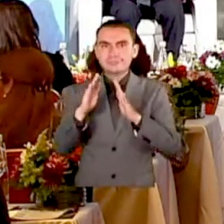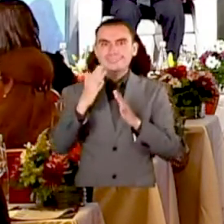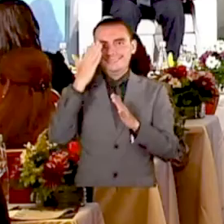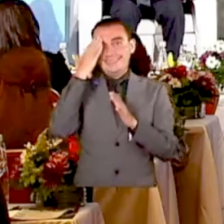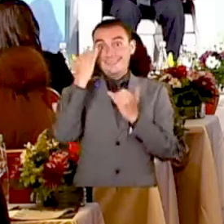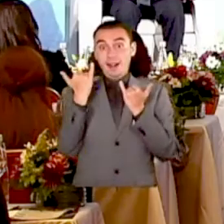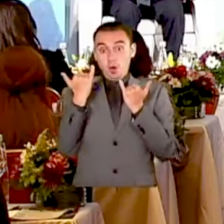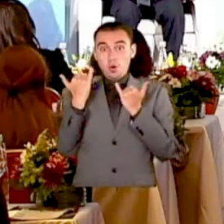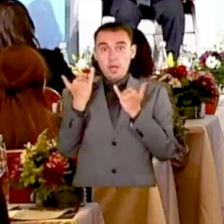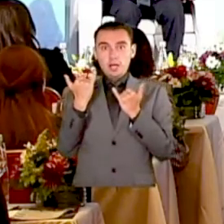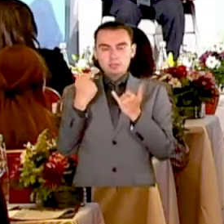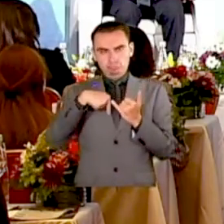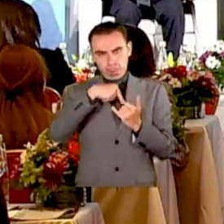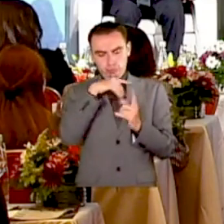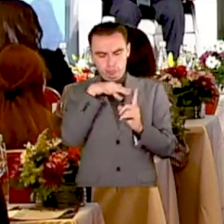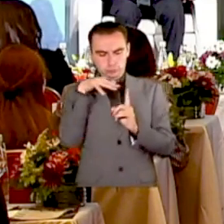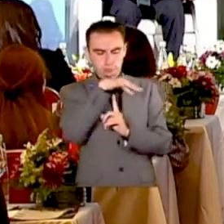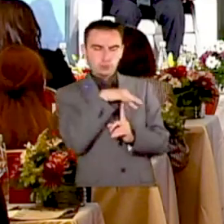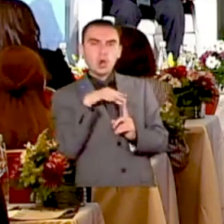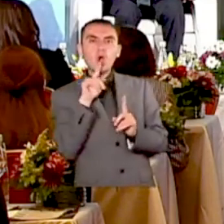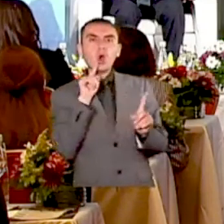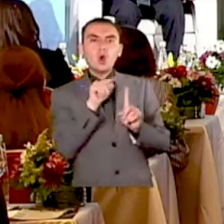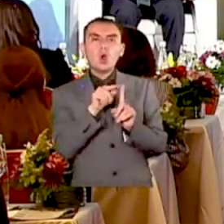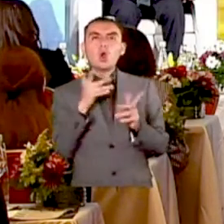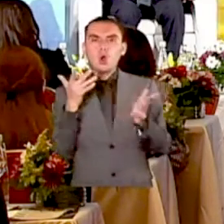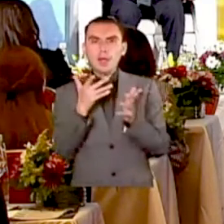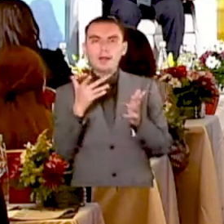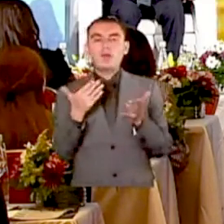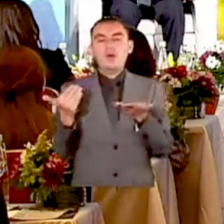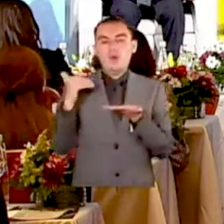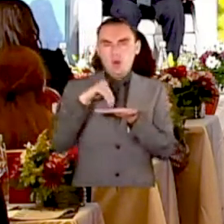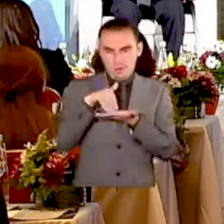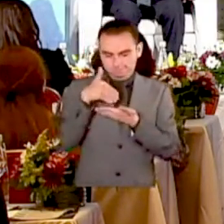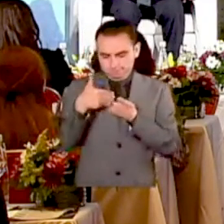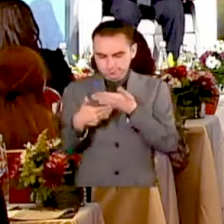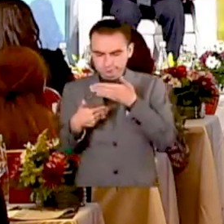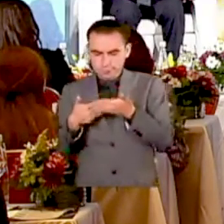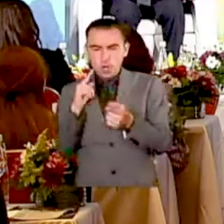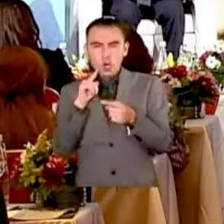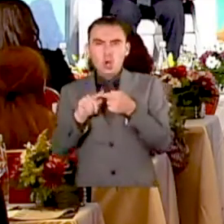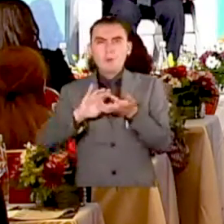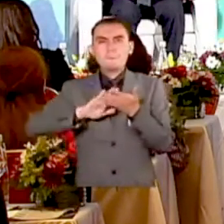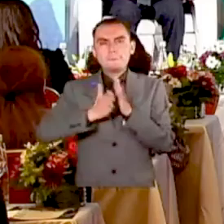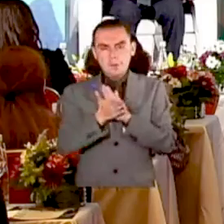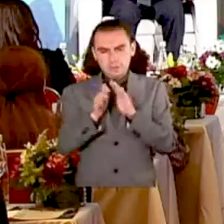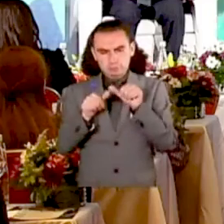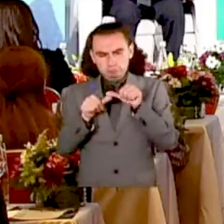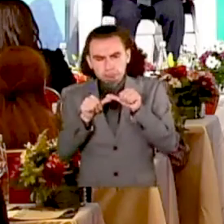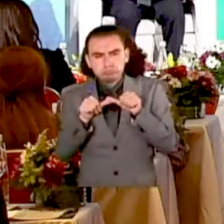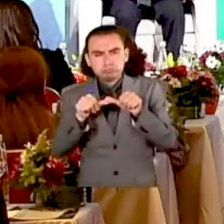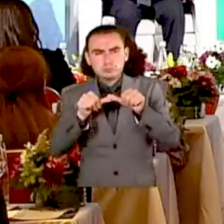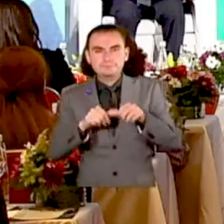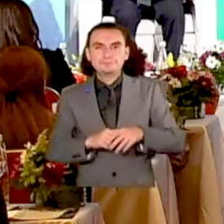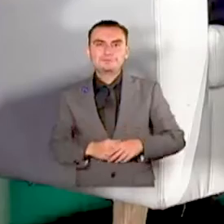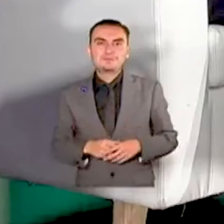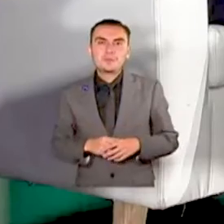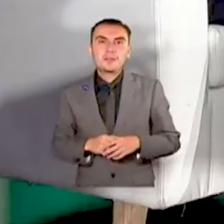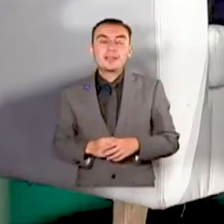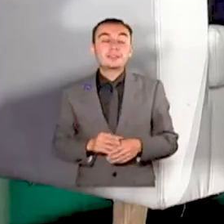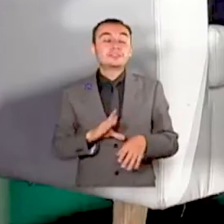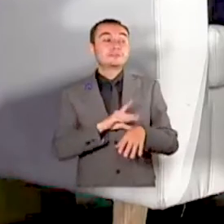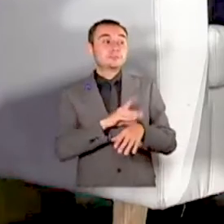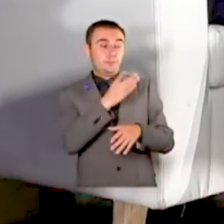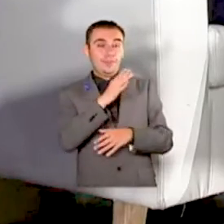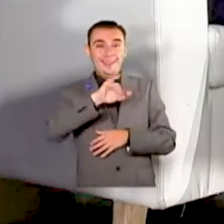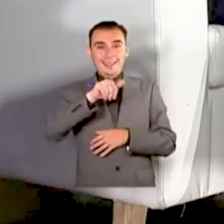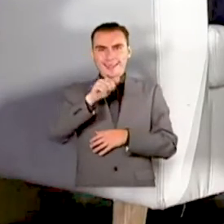encontramos frente a la lucha por la consecución de una paz estable, tranquila y duradera. El doctor Jairo